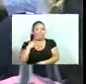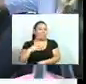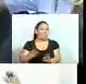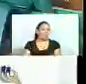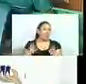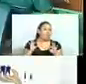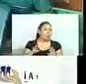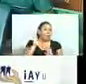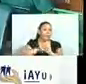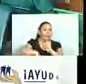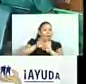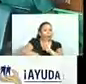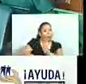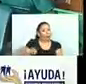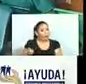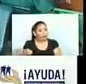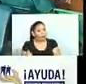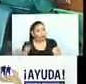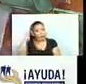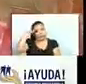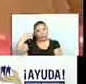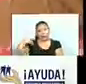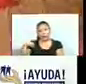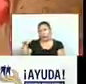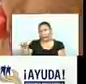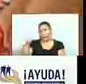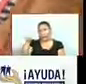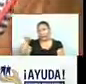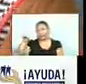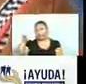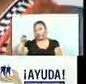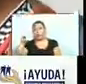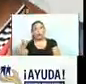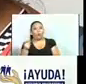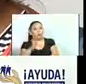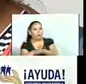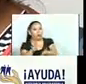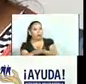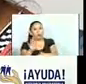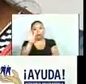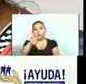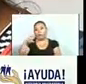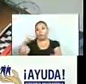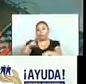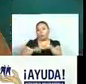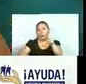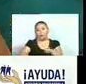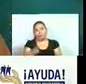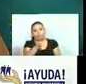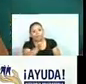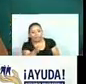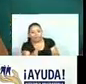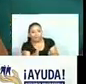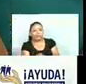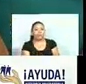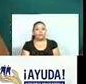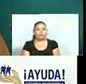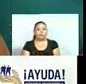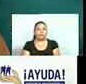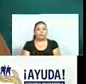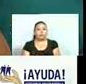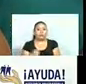economía familiar, como en el caso de Yesenia, quien gastaba hasta 40 dólares en transporte privado. Entonces por eso hemos